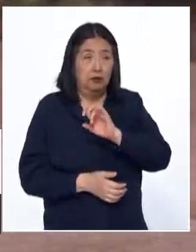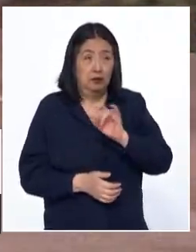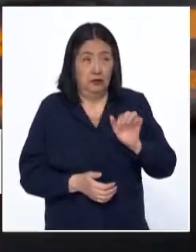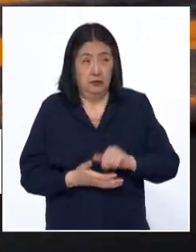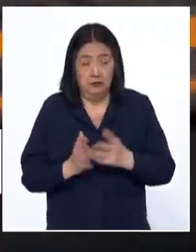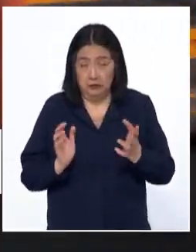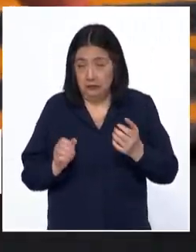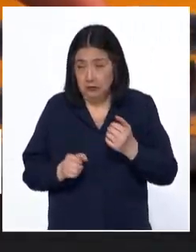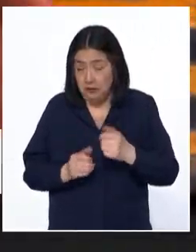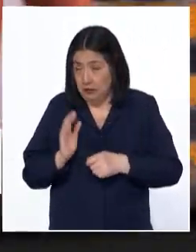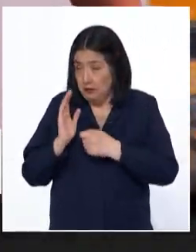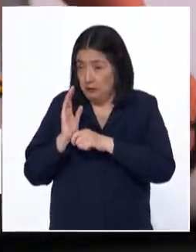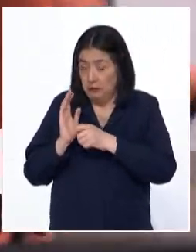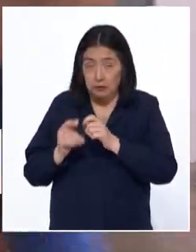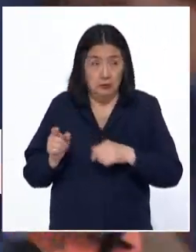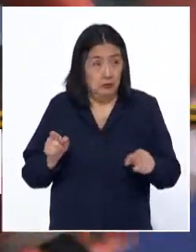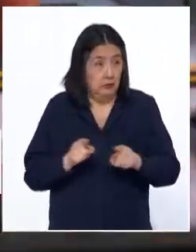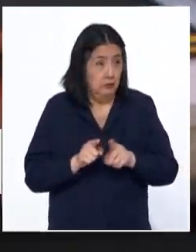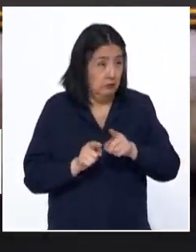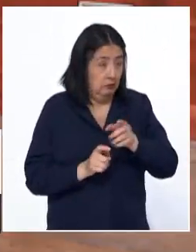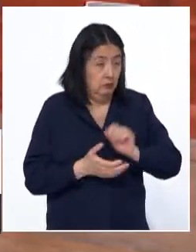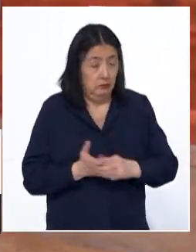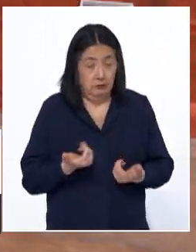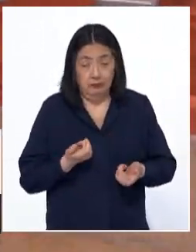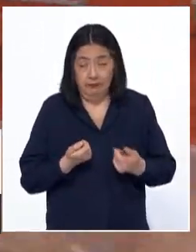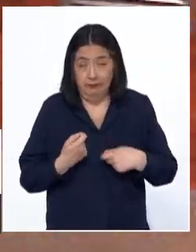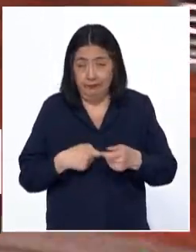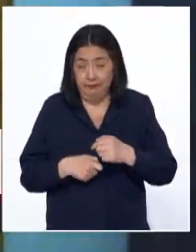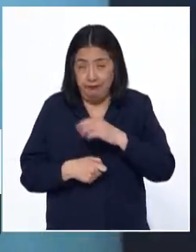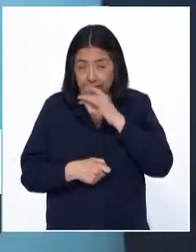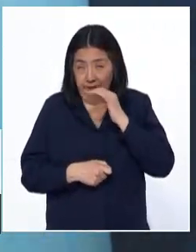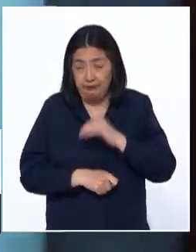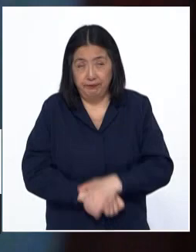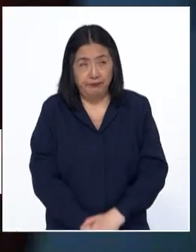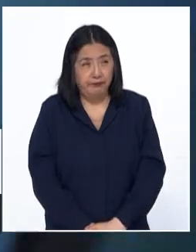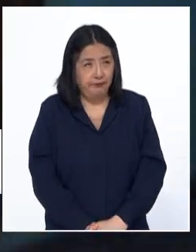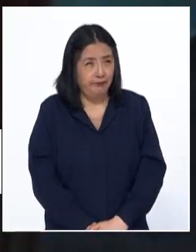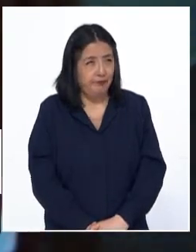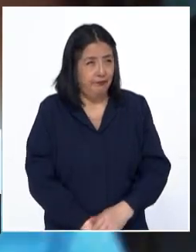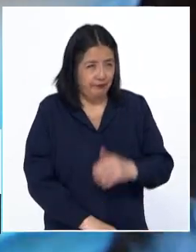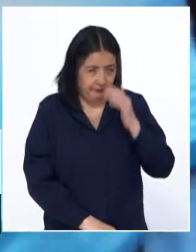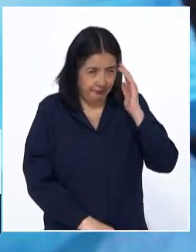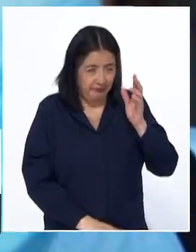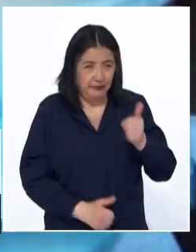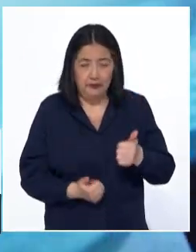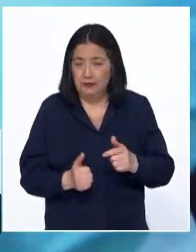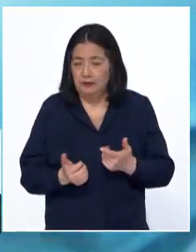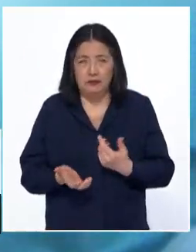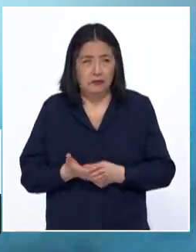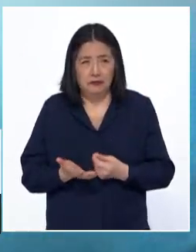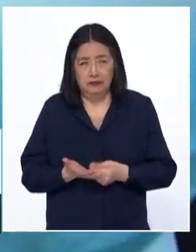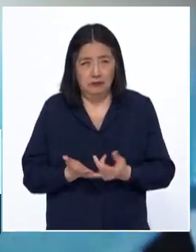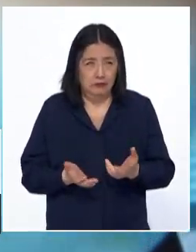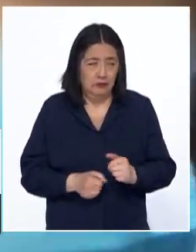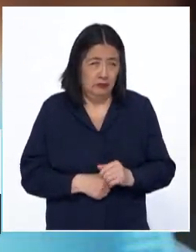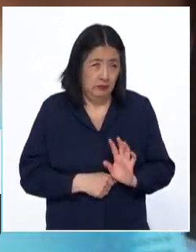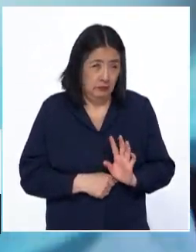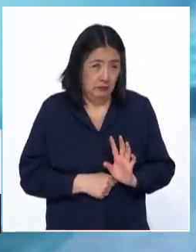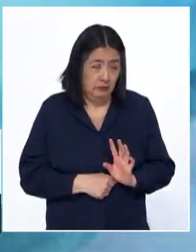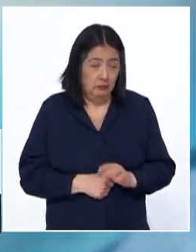tanto a las trabajadoras sexuales como a quienes distribuyen droga. Hola. Hola, mi amor. ¿Cuánto está la tarifa? La media